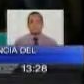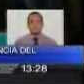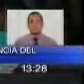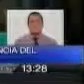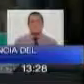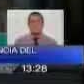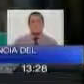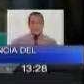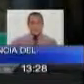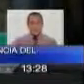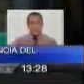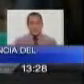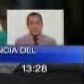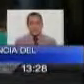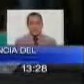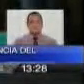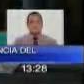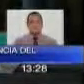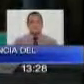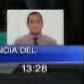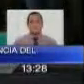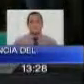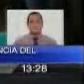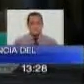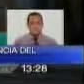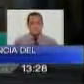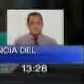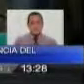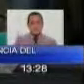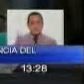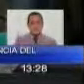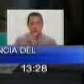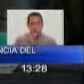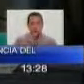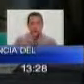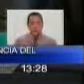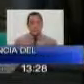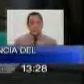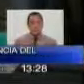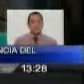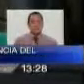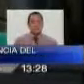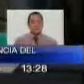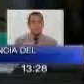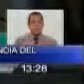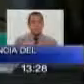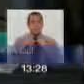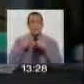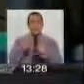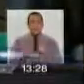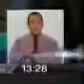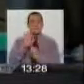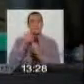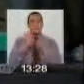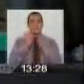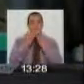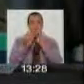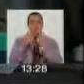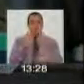Las reuniones que hemos tenido, todas han sido de dominio